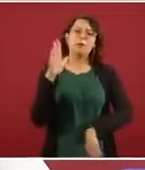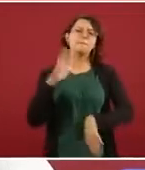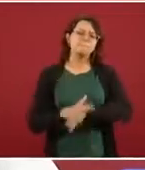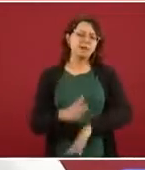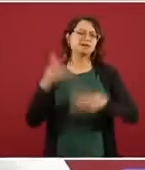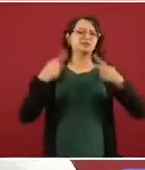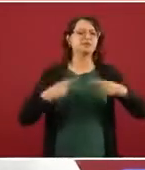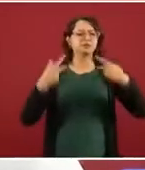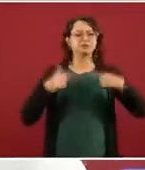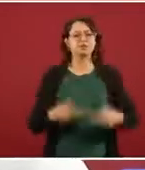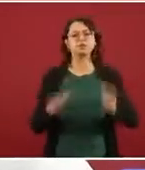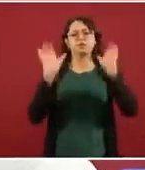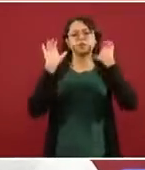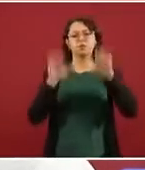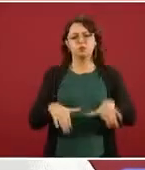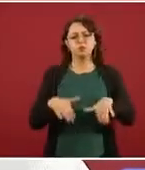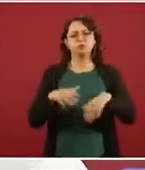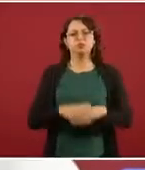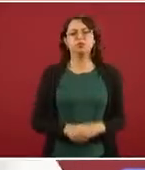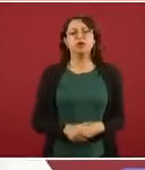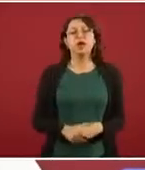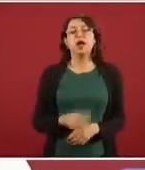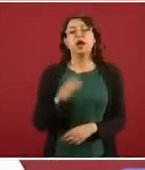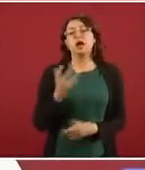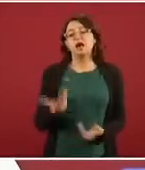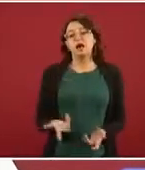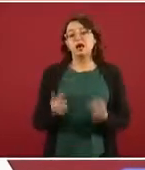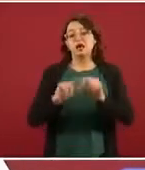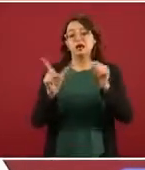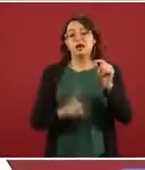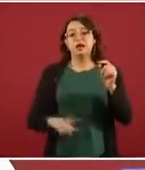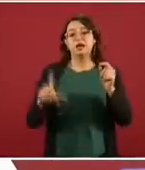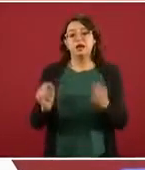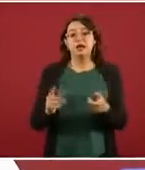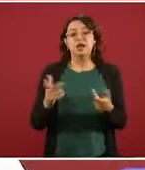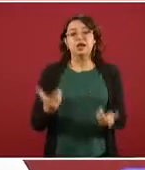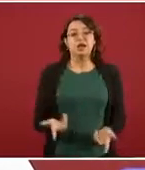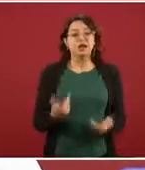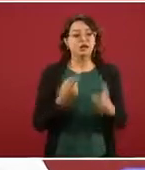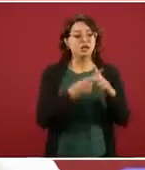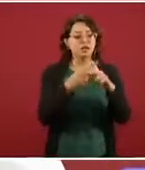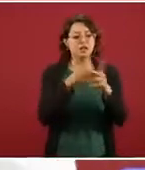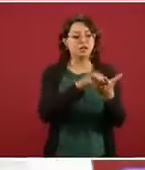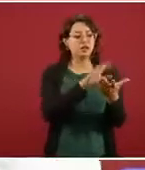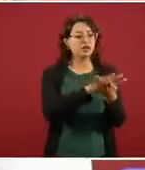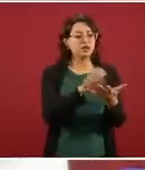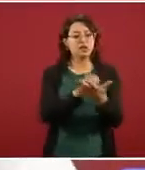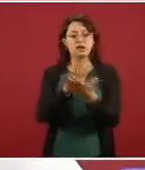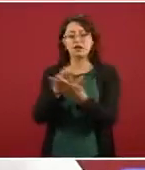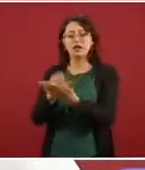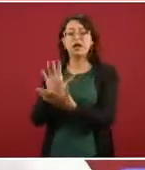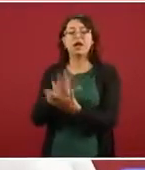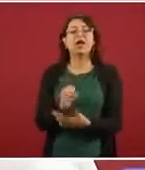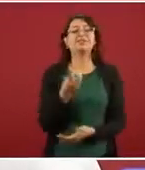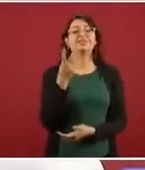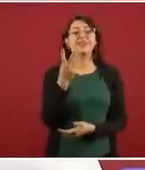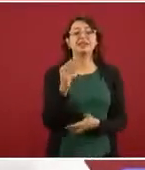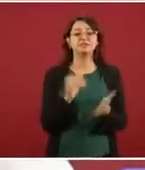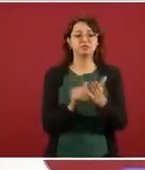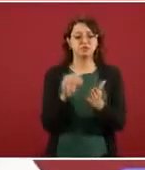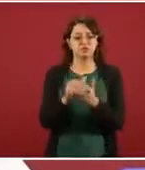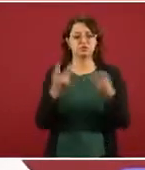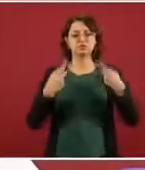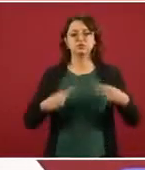importante. Hay 3 millones de personas con discapacidad censadas por el Censo del Bienestar. Como ya lo expuso